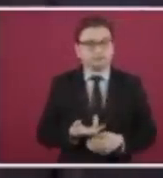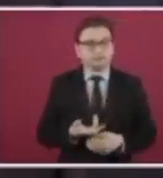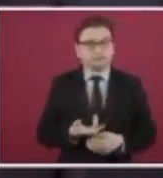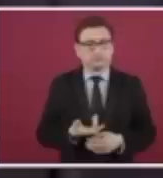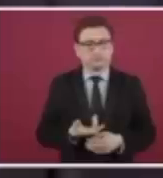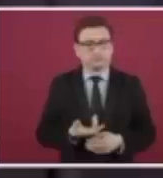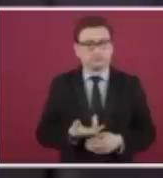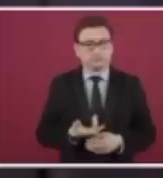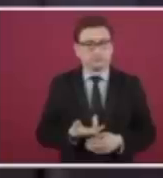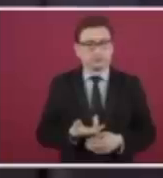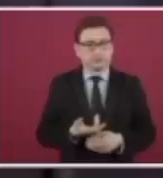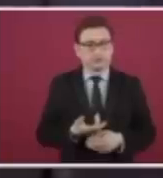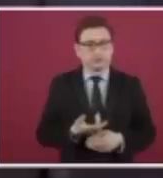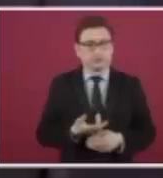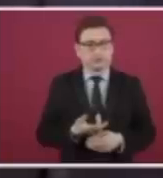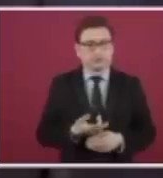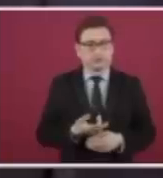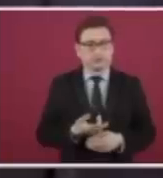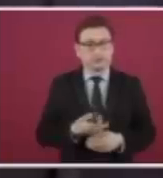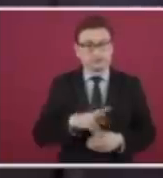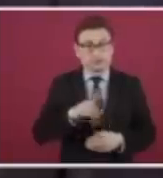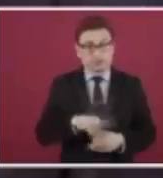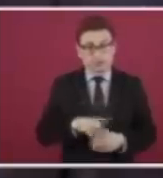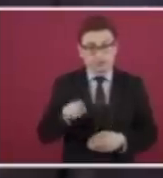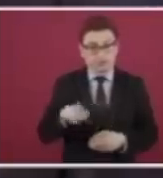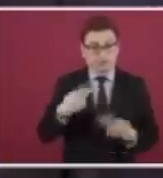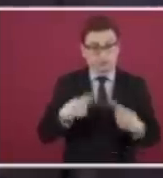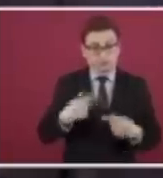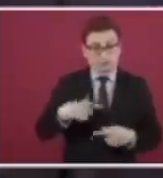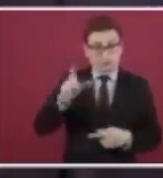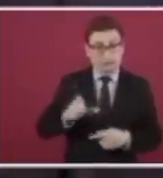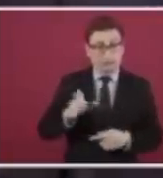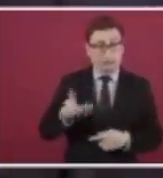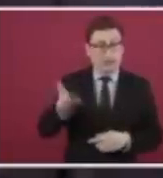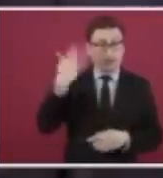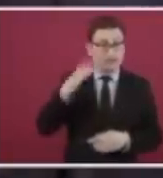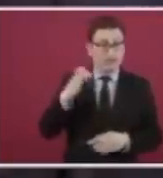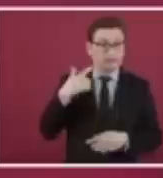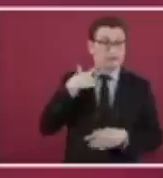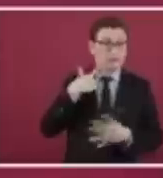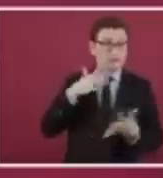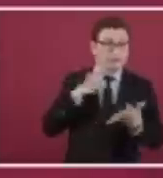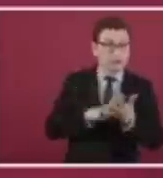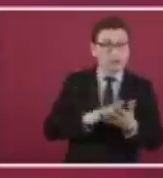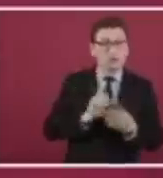si se trata de gente que tiene antecedentes penales,